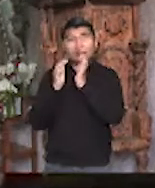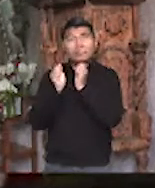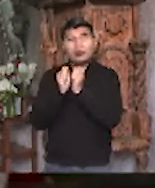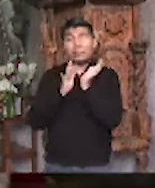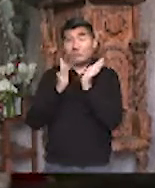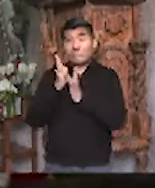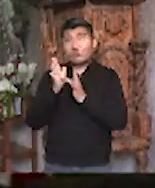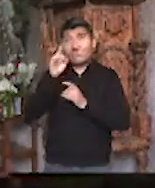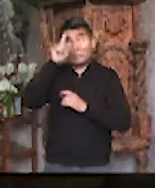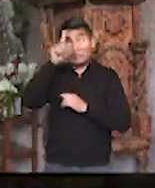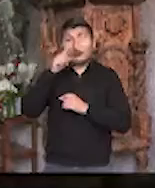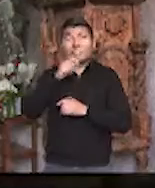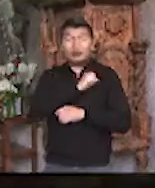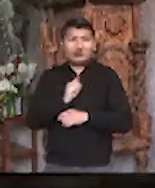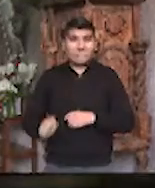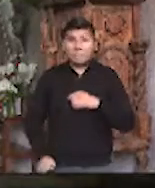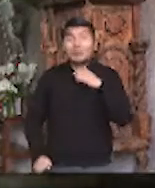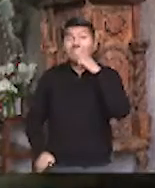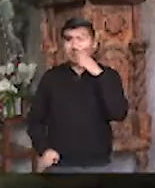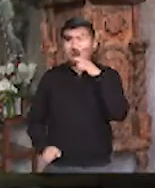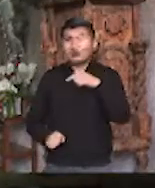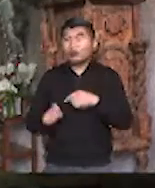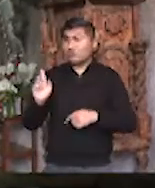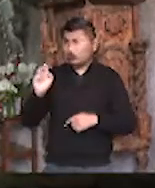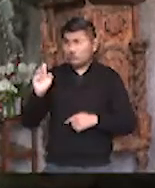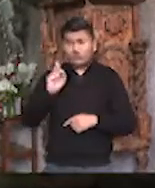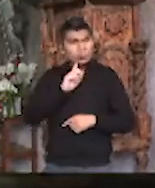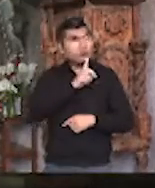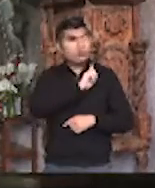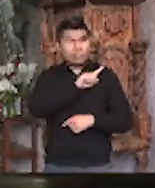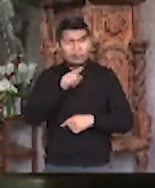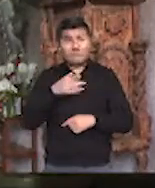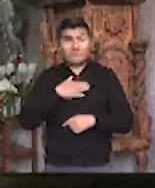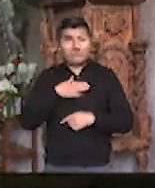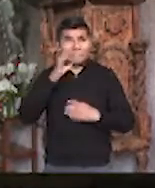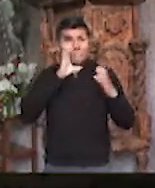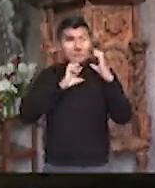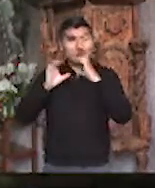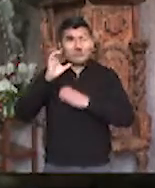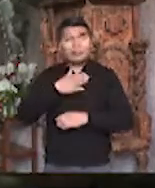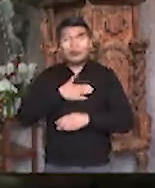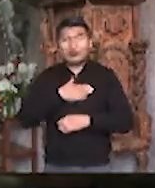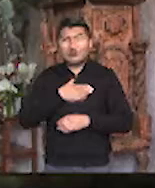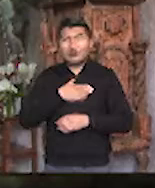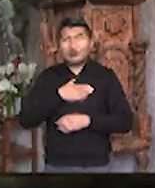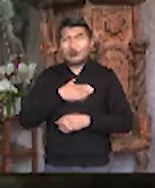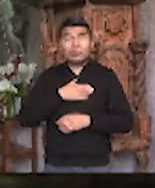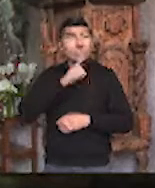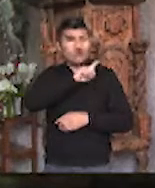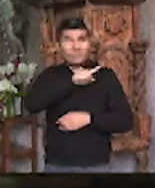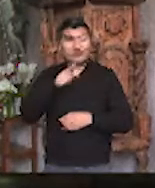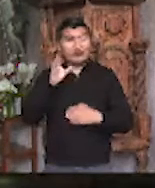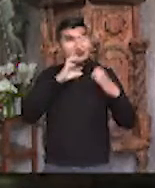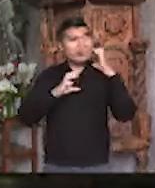les dice ustedes me buscan ustedes están buscando